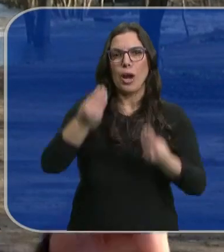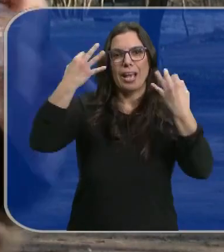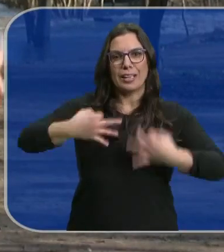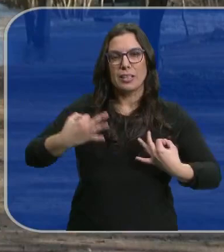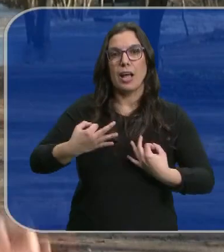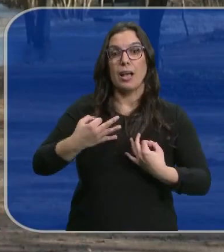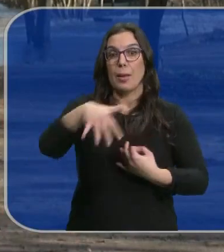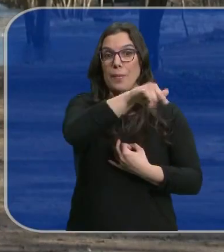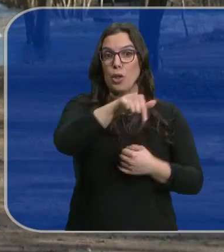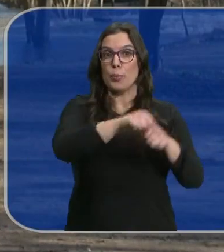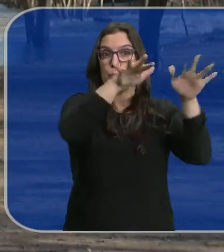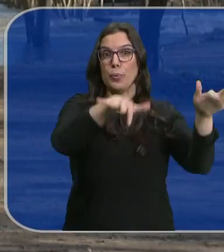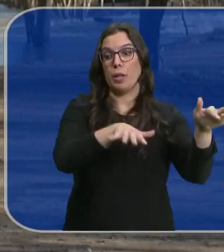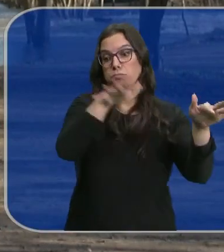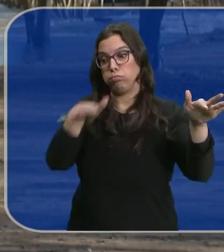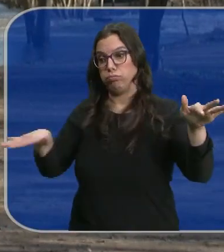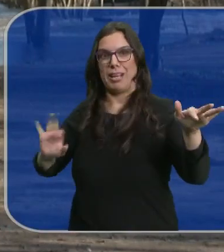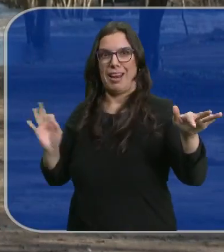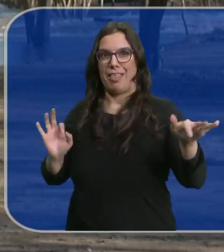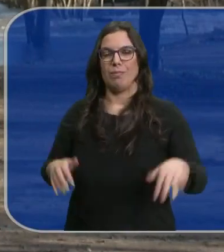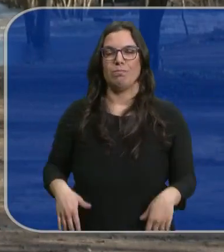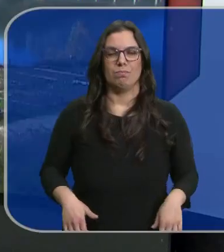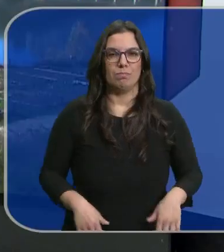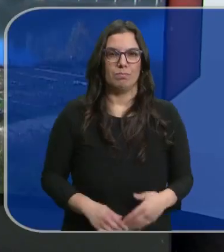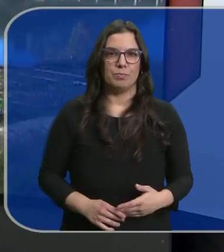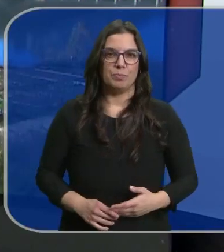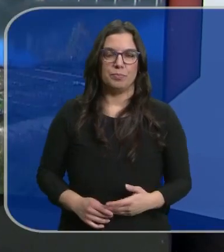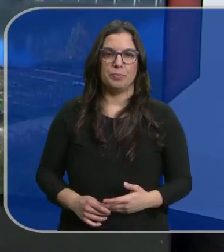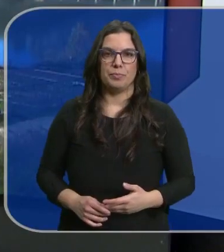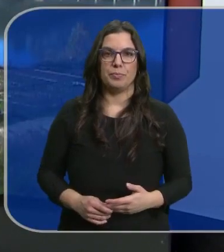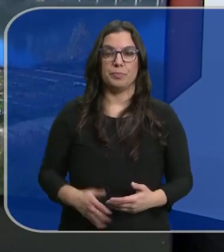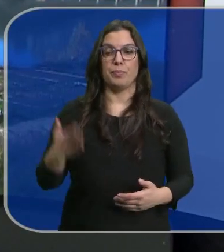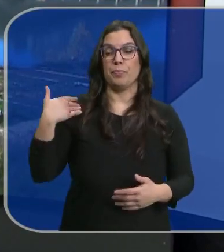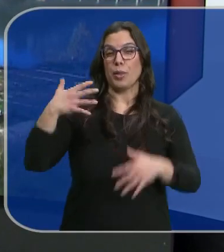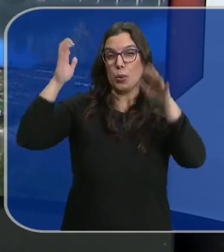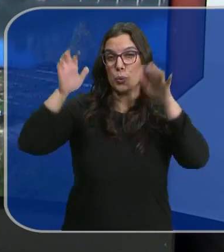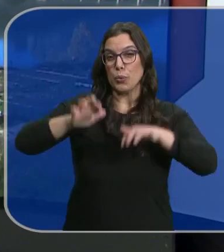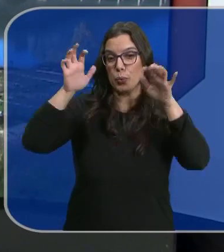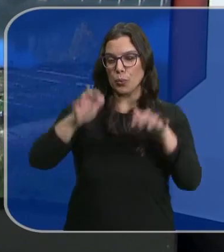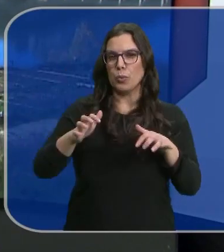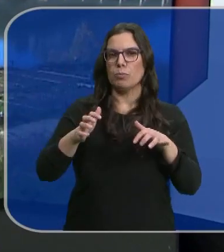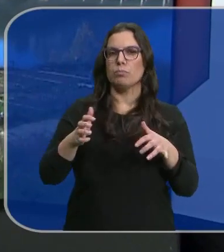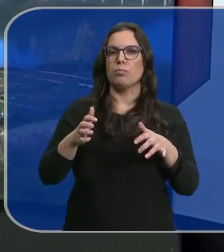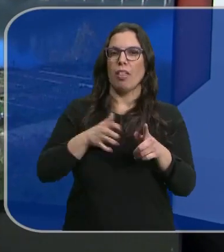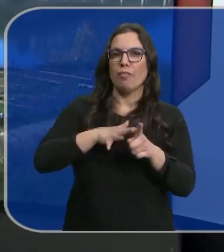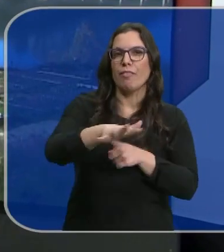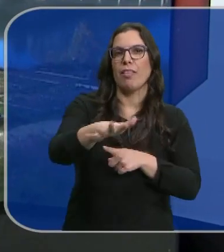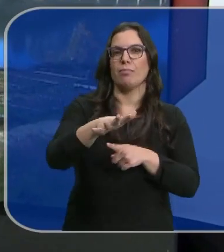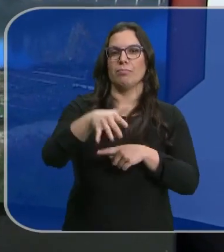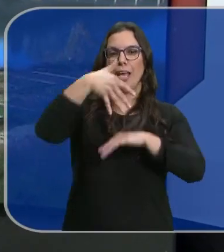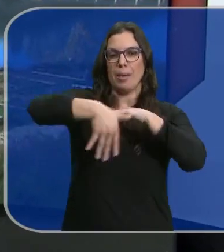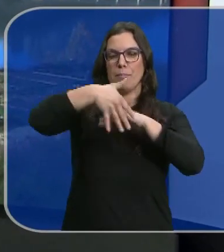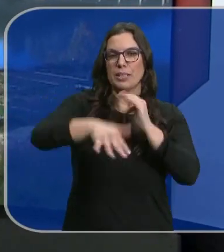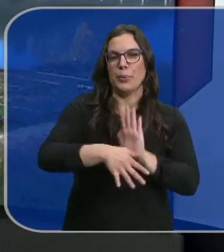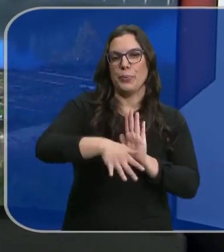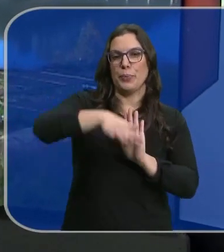no se inunde ese barrio, pero tampoco el propio Burgo de Osma, ¿no? Las últimas lluvias han contribuido a llenar los embalses, a saciar